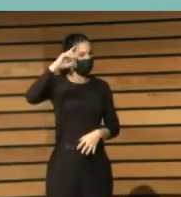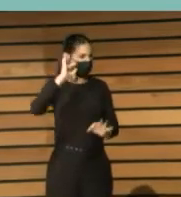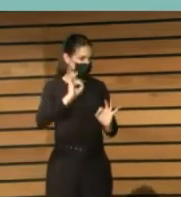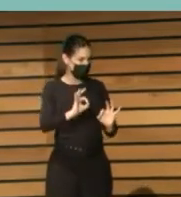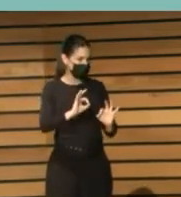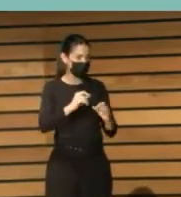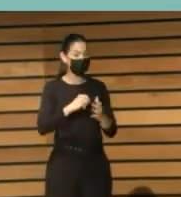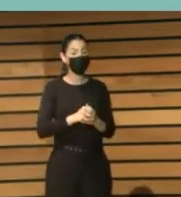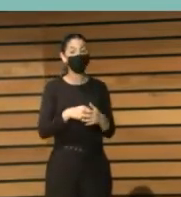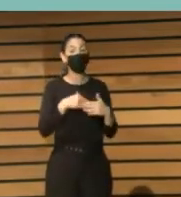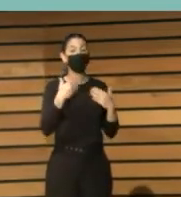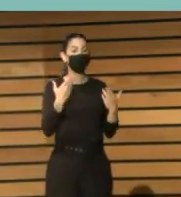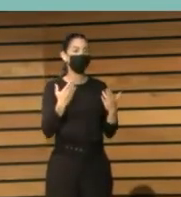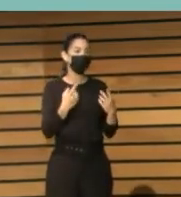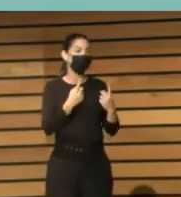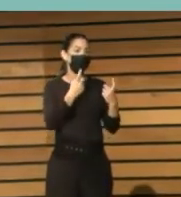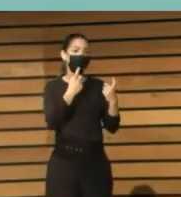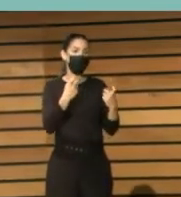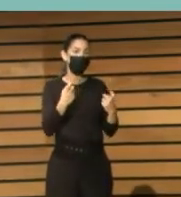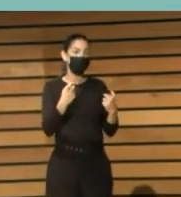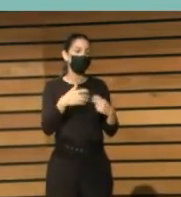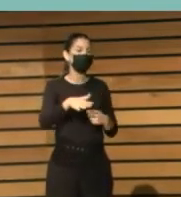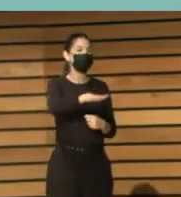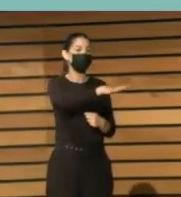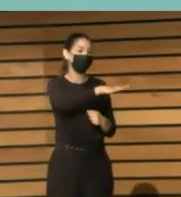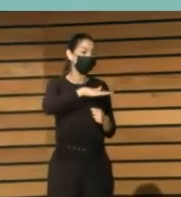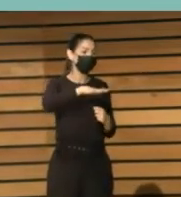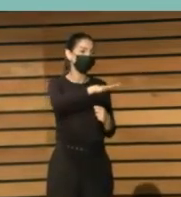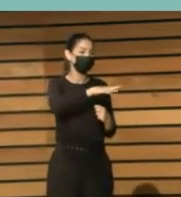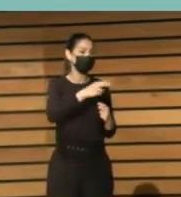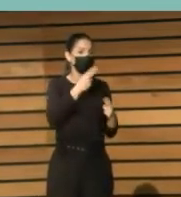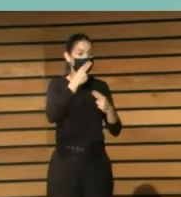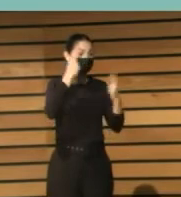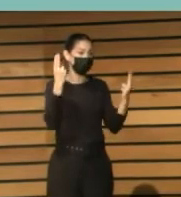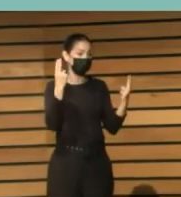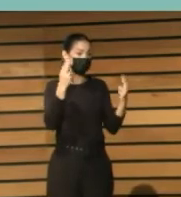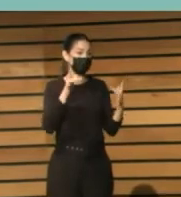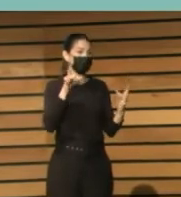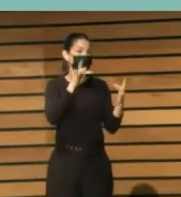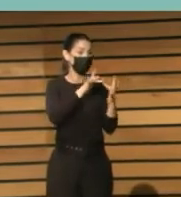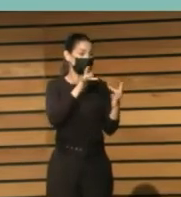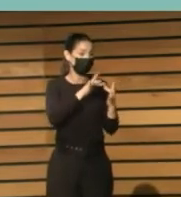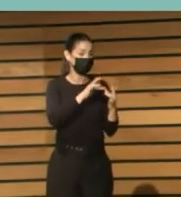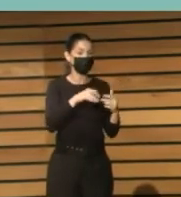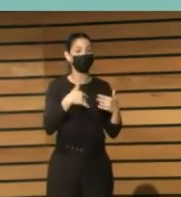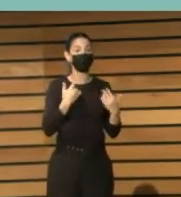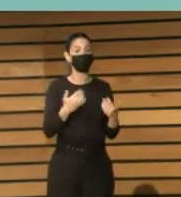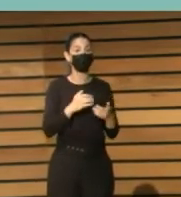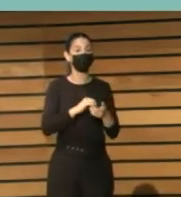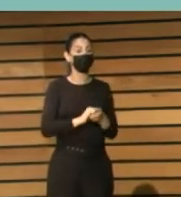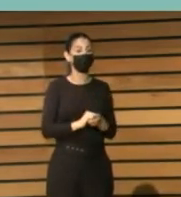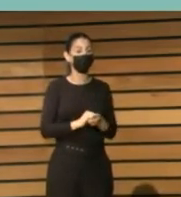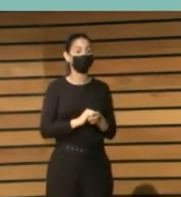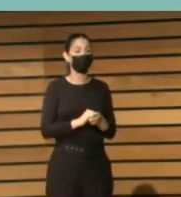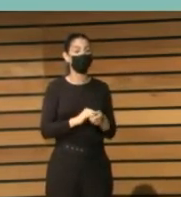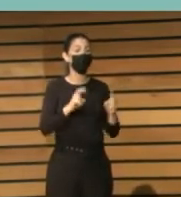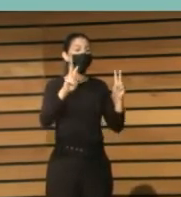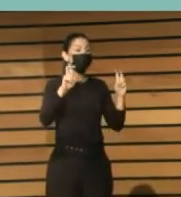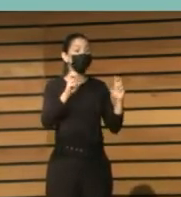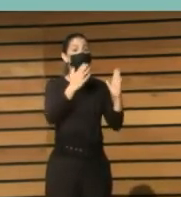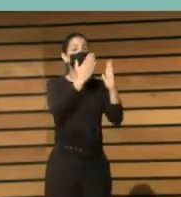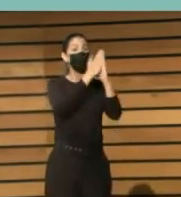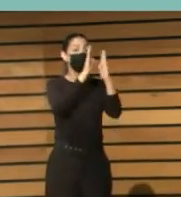y queremos ciudadanos activos, pero no se ejerce la ciudadanía de manera ninguna. Entonces, quizás las bibliotecas pueden